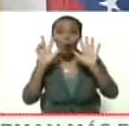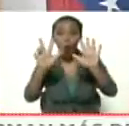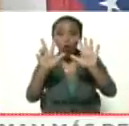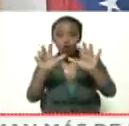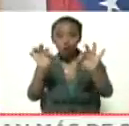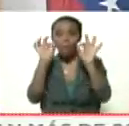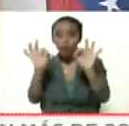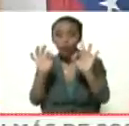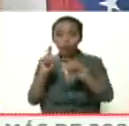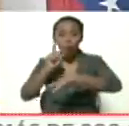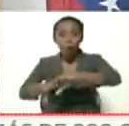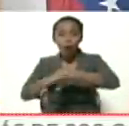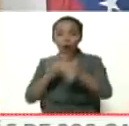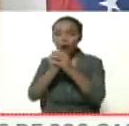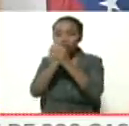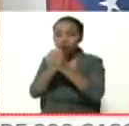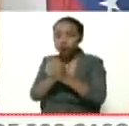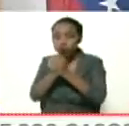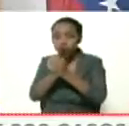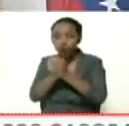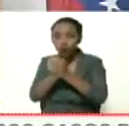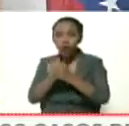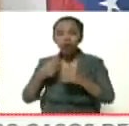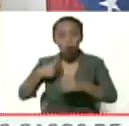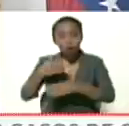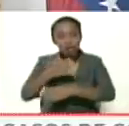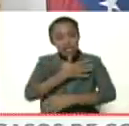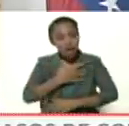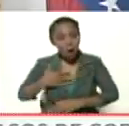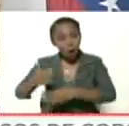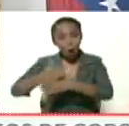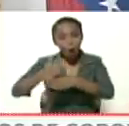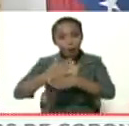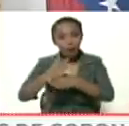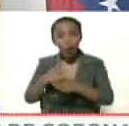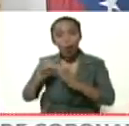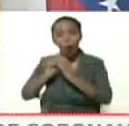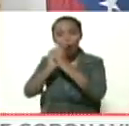de la oración. Y quise compartir la oración en familia,